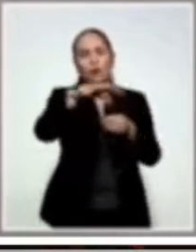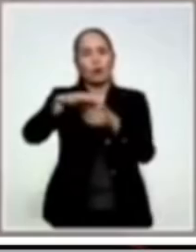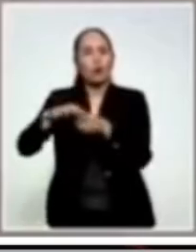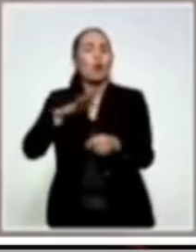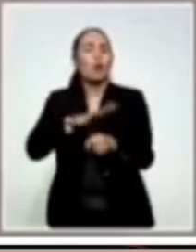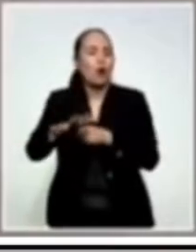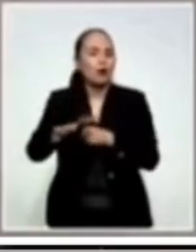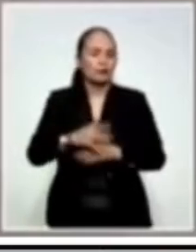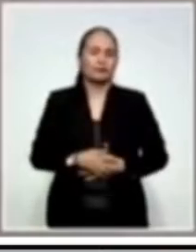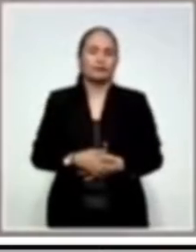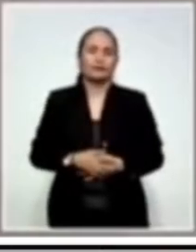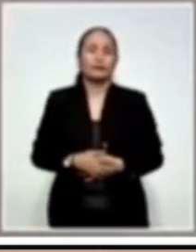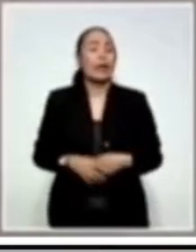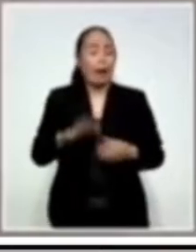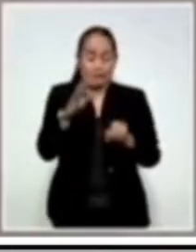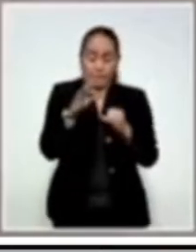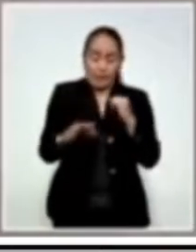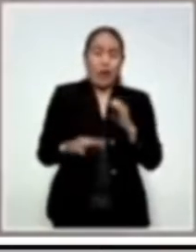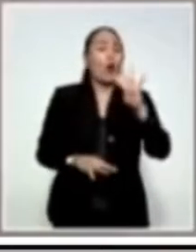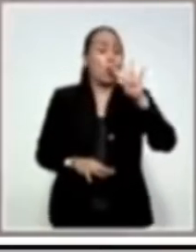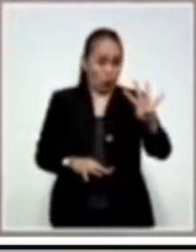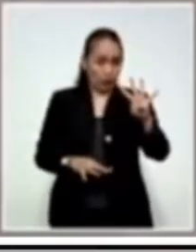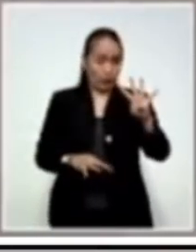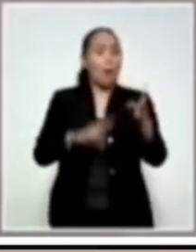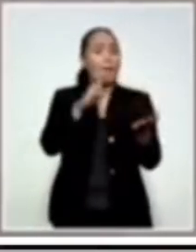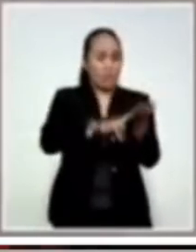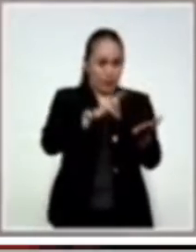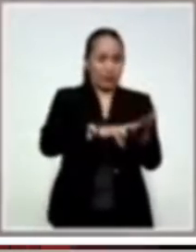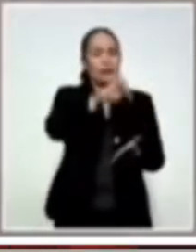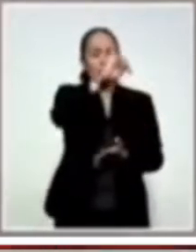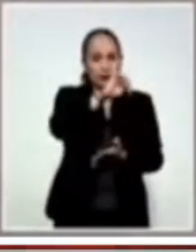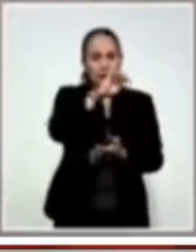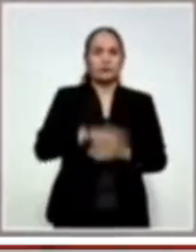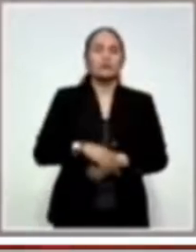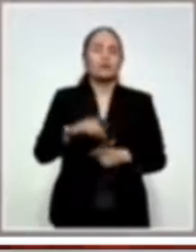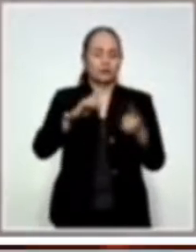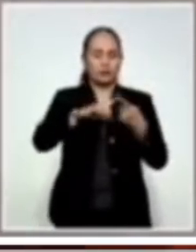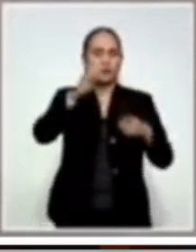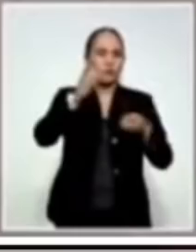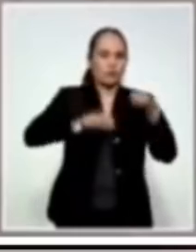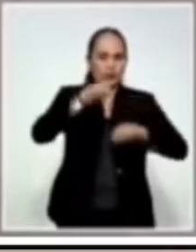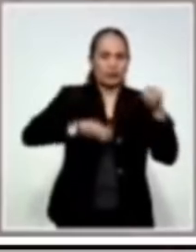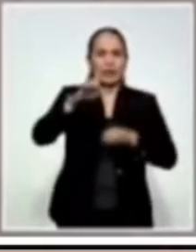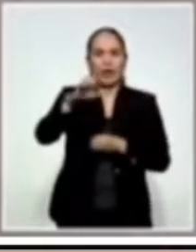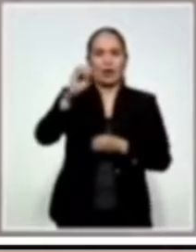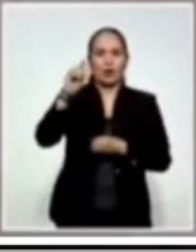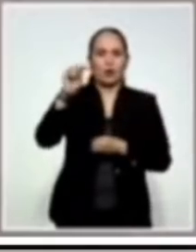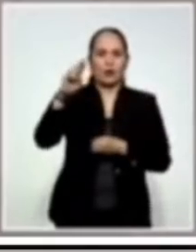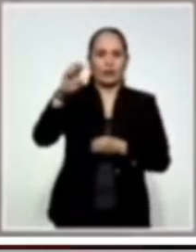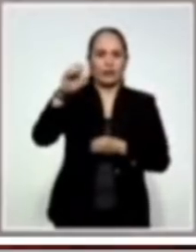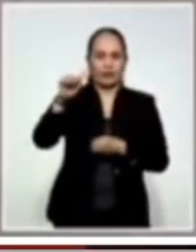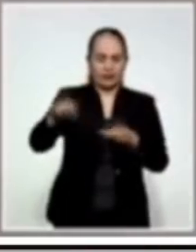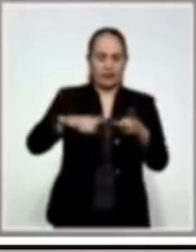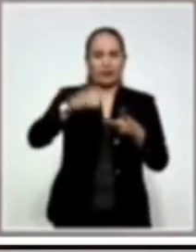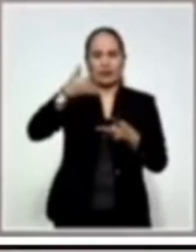Entonces, al final hay 4 votos por la validez. La ministra Loreto Ortiz, ponente, la ministra